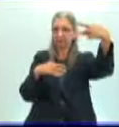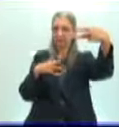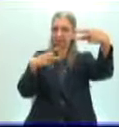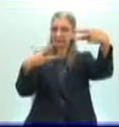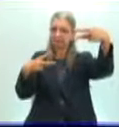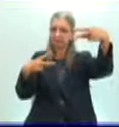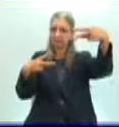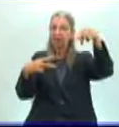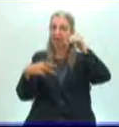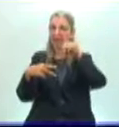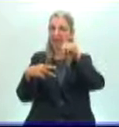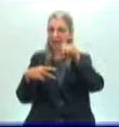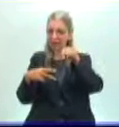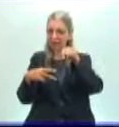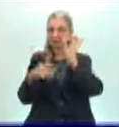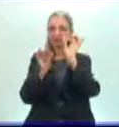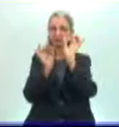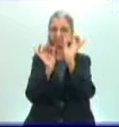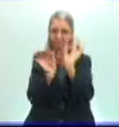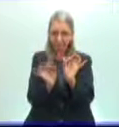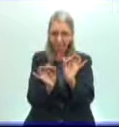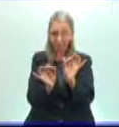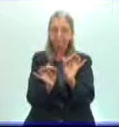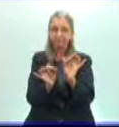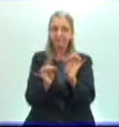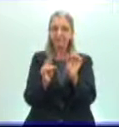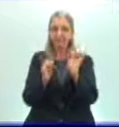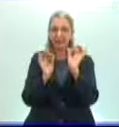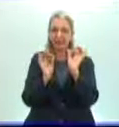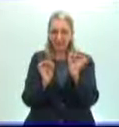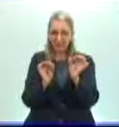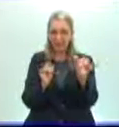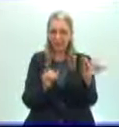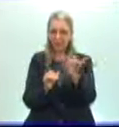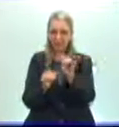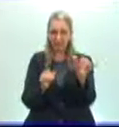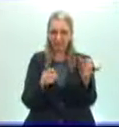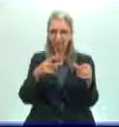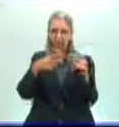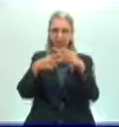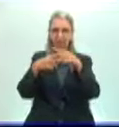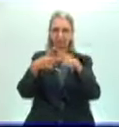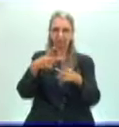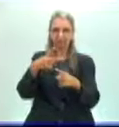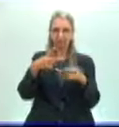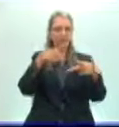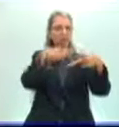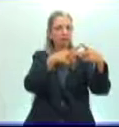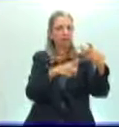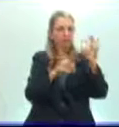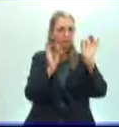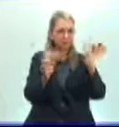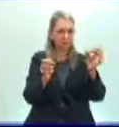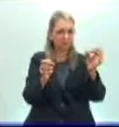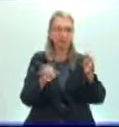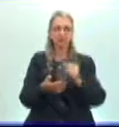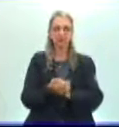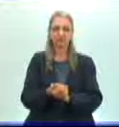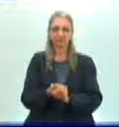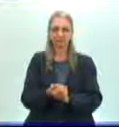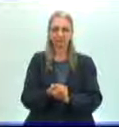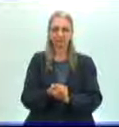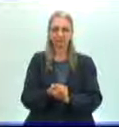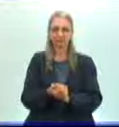siempre mencionar las paralelas y mencionar la recta secante que los define. Eso es importante. Pero noten